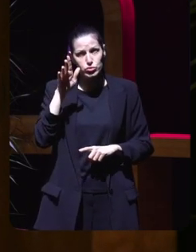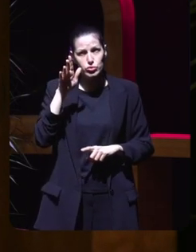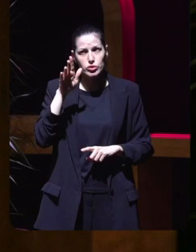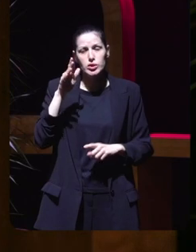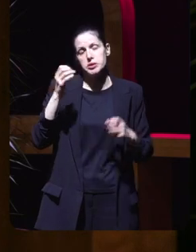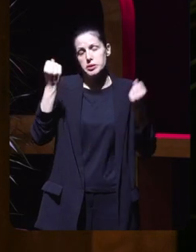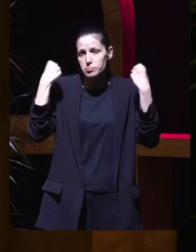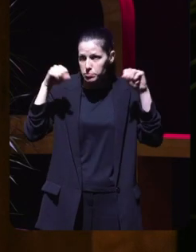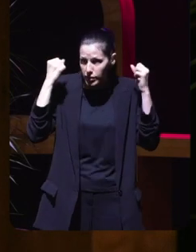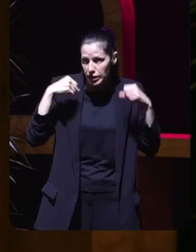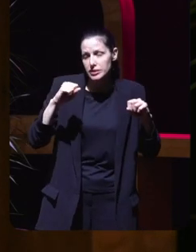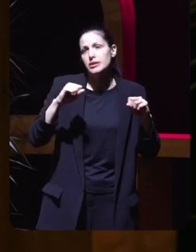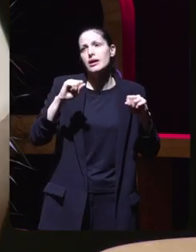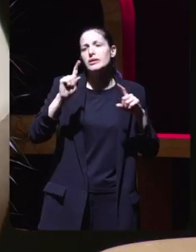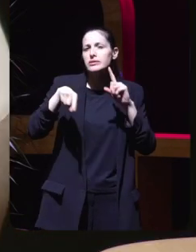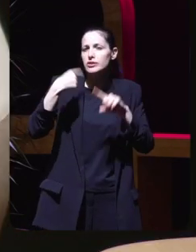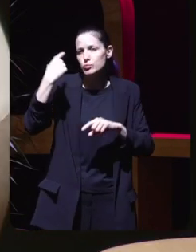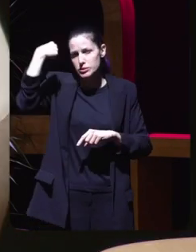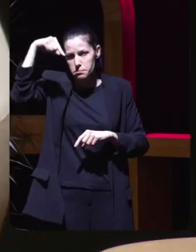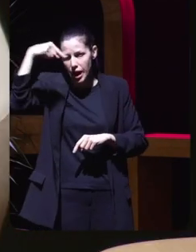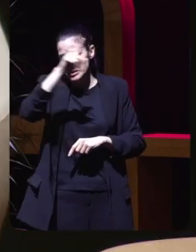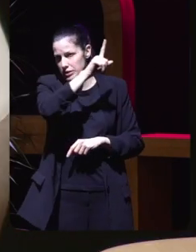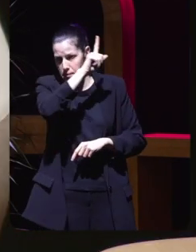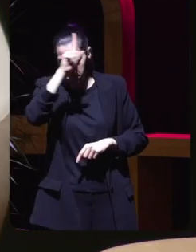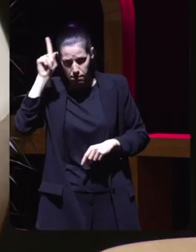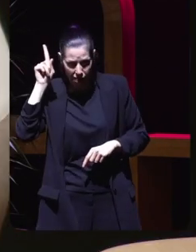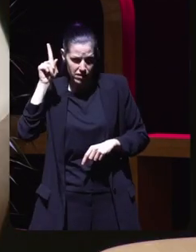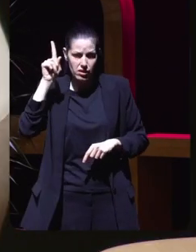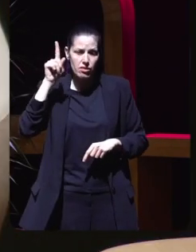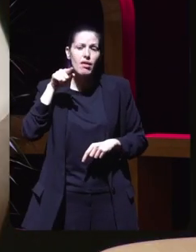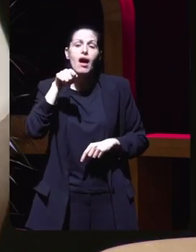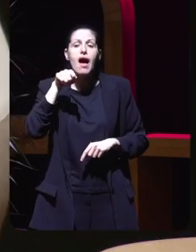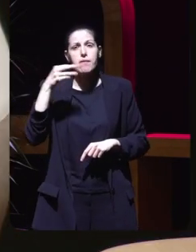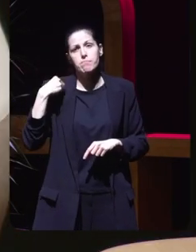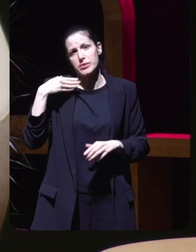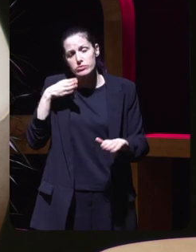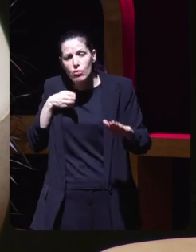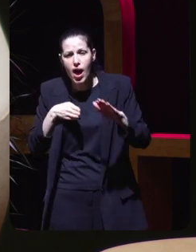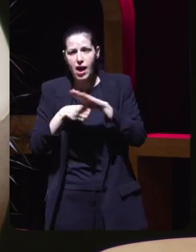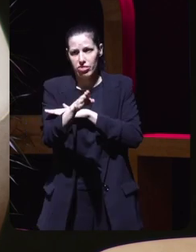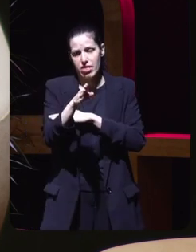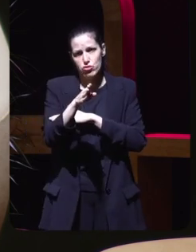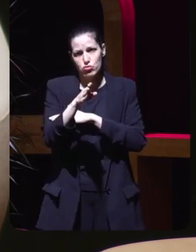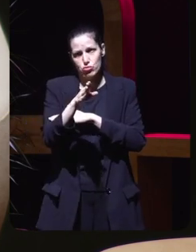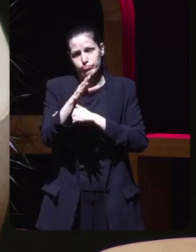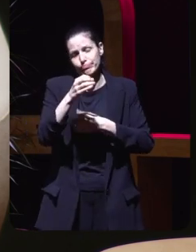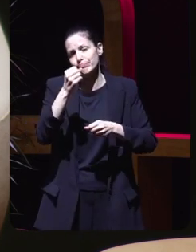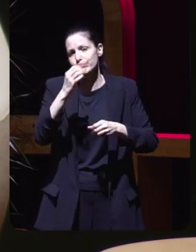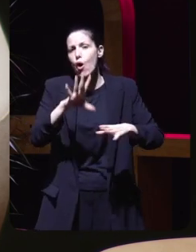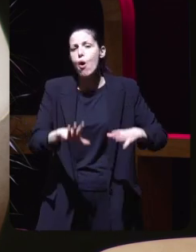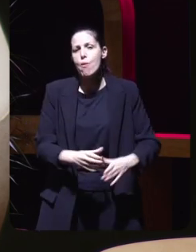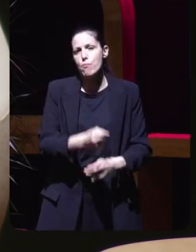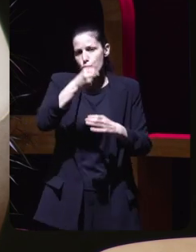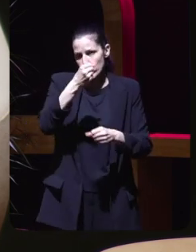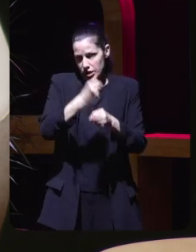Madrid porque oficina carrera en Madrid para hacer un máster Ali pueden bueno acceder a una bolsa de esencia de festivo trabajando una temporada allí